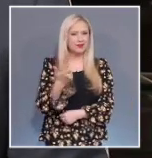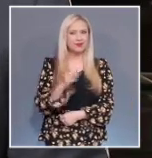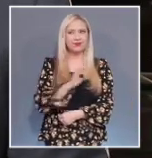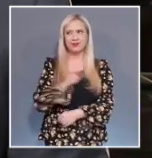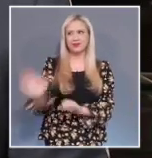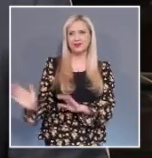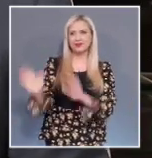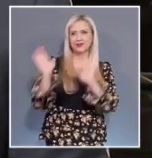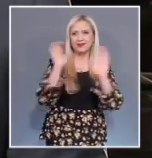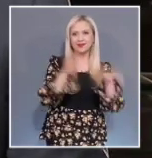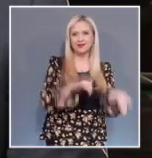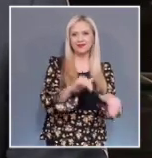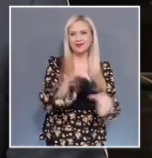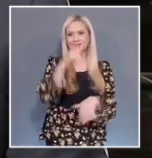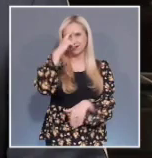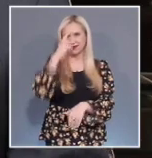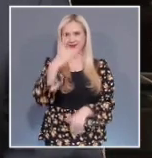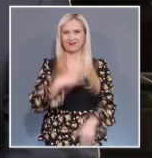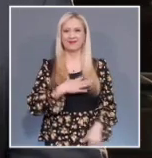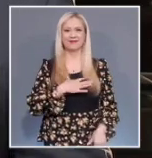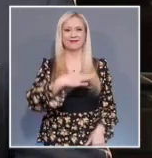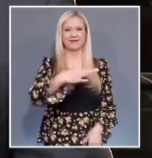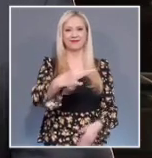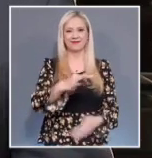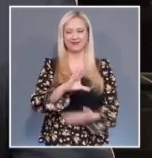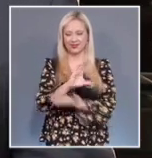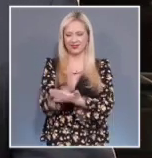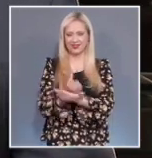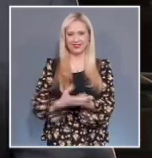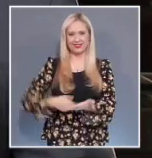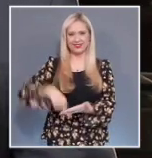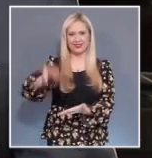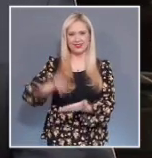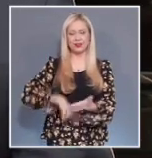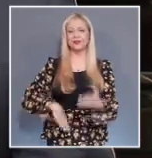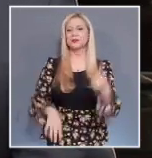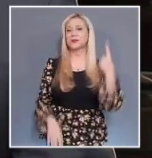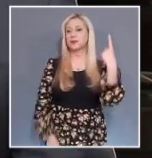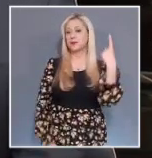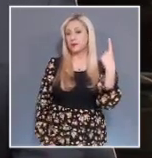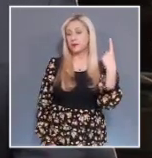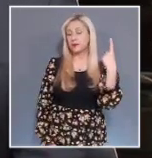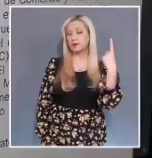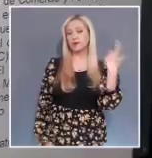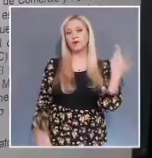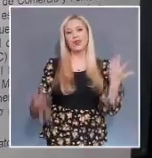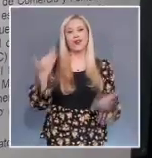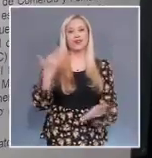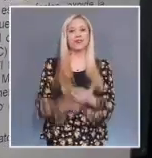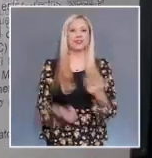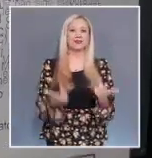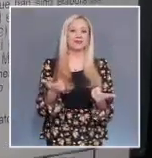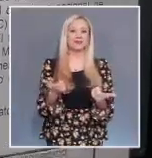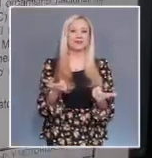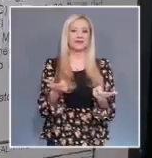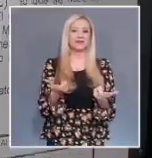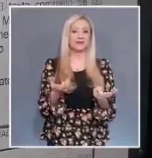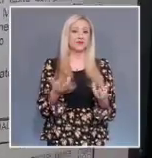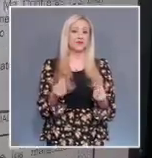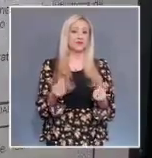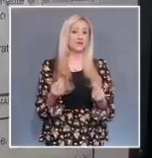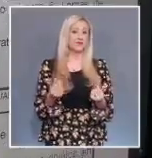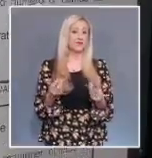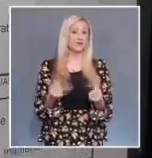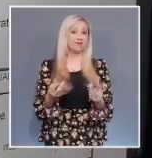factores. El primero, que se nos puede venir a la mente, efectivamente es una falta de liquidez en el mercado. Con la publicación de la Ley de